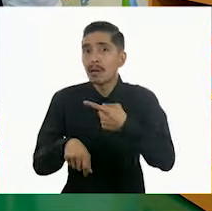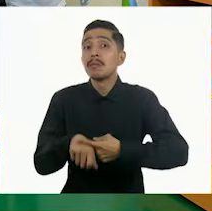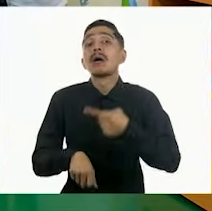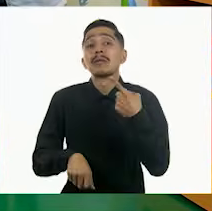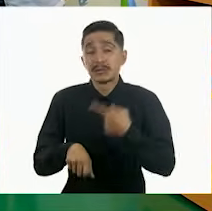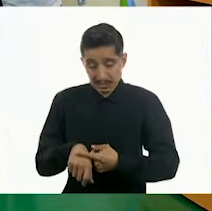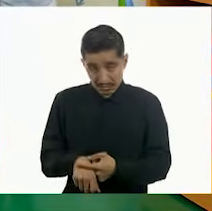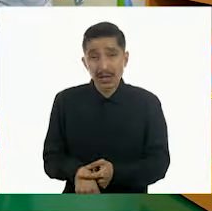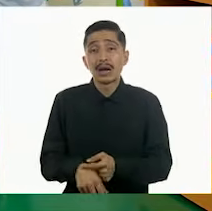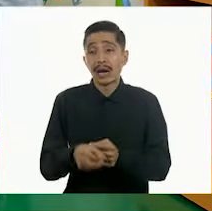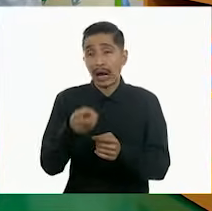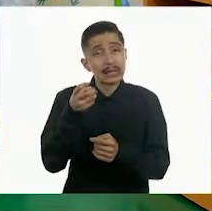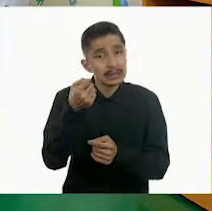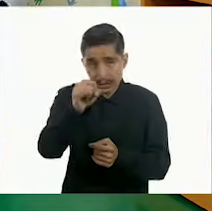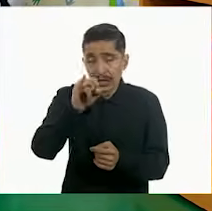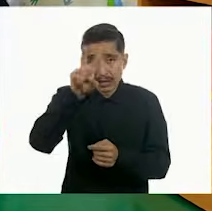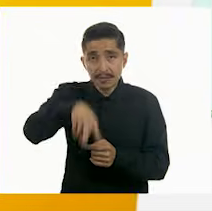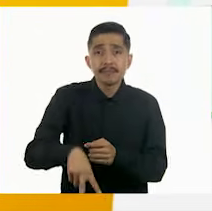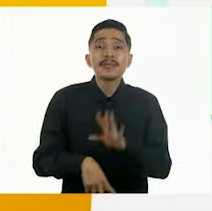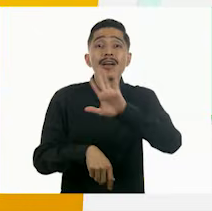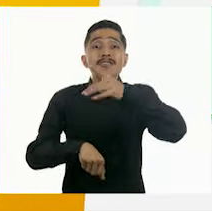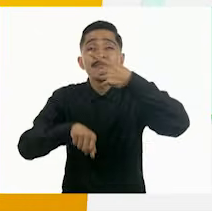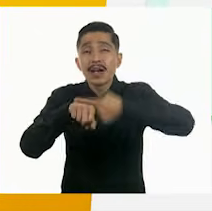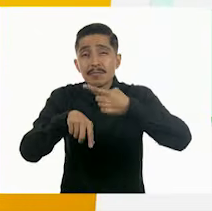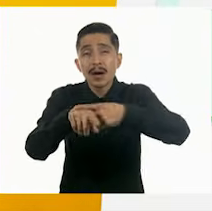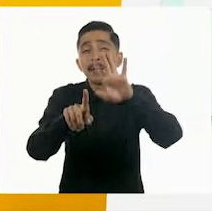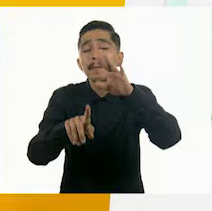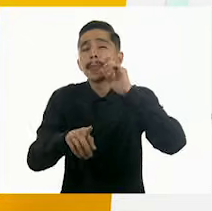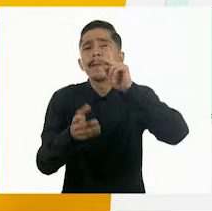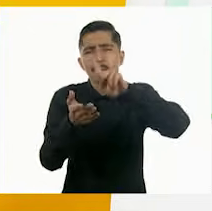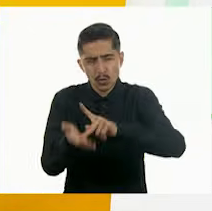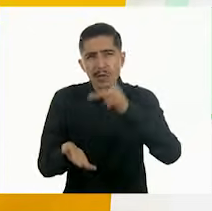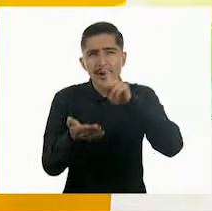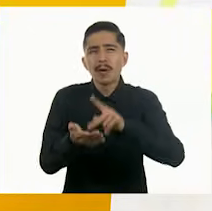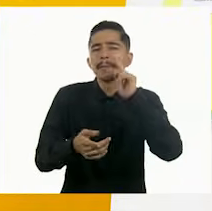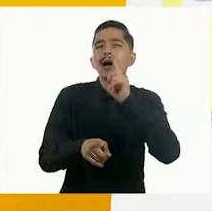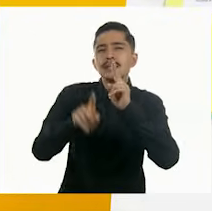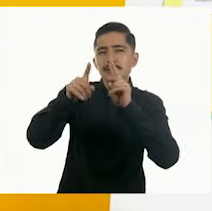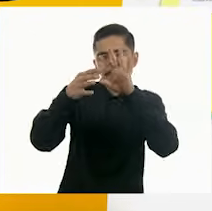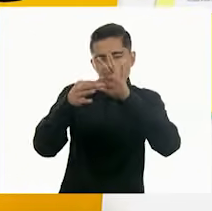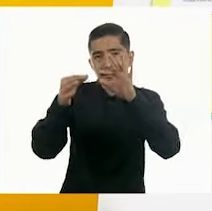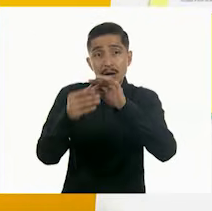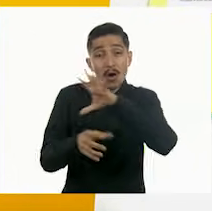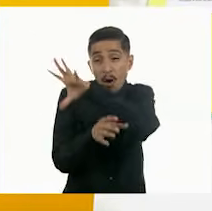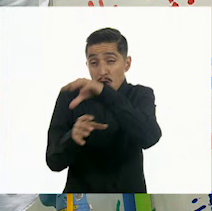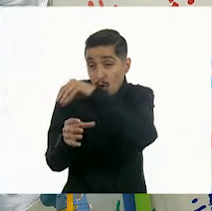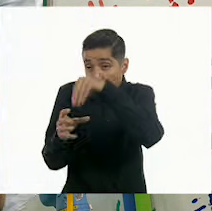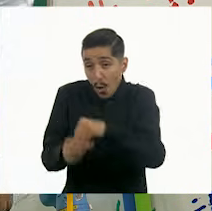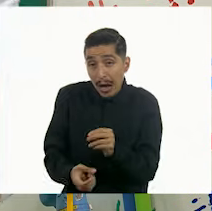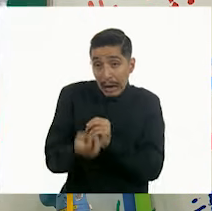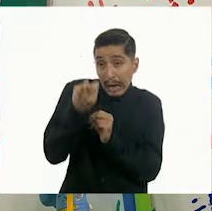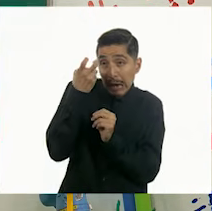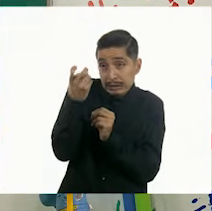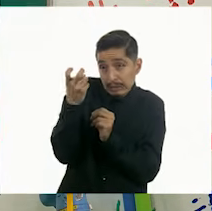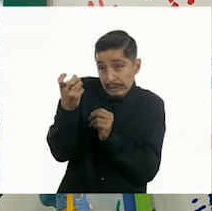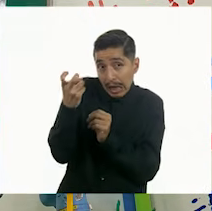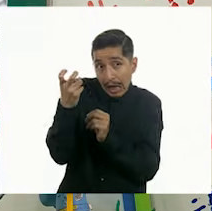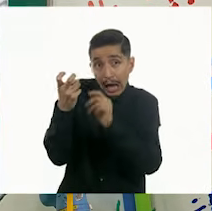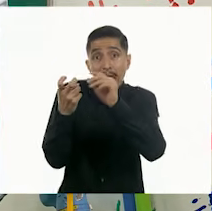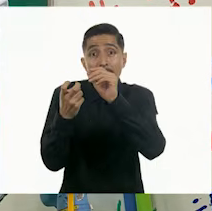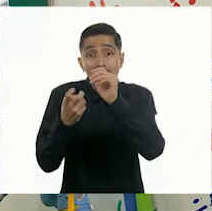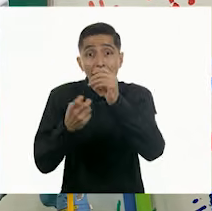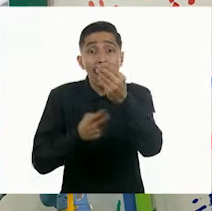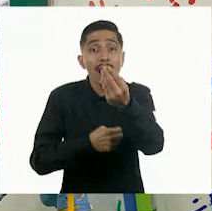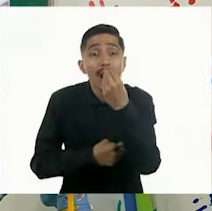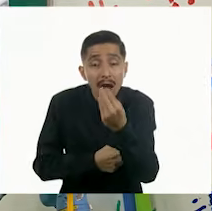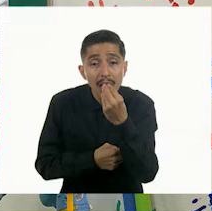enfermedades. A ver, vamos, lo podemos ver una vez más. A perfecto, perfecto. A ver, vámonos más despacio. Entonces, todos estos alimentos, desde su